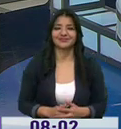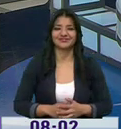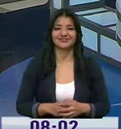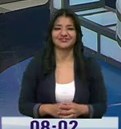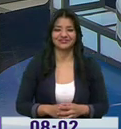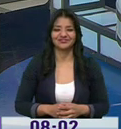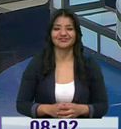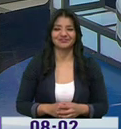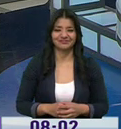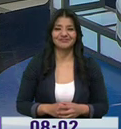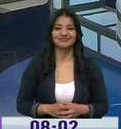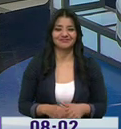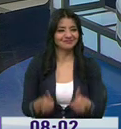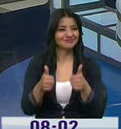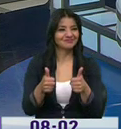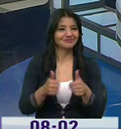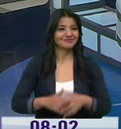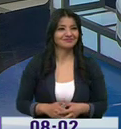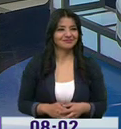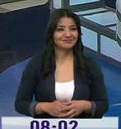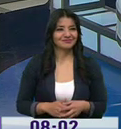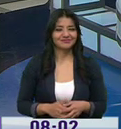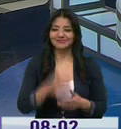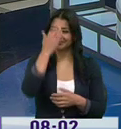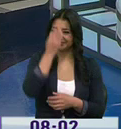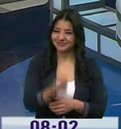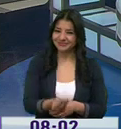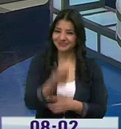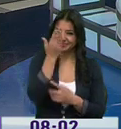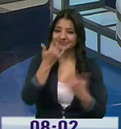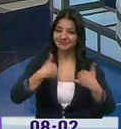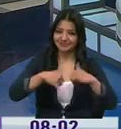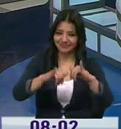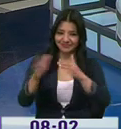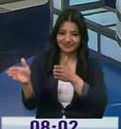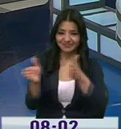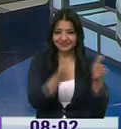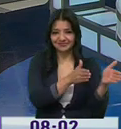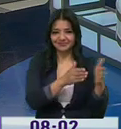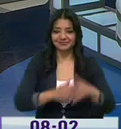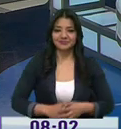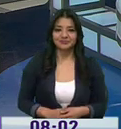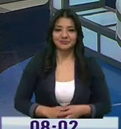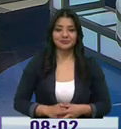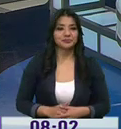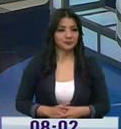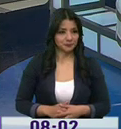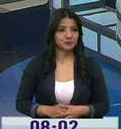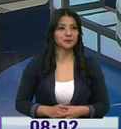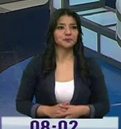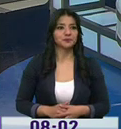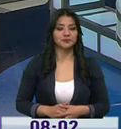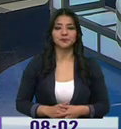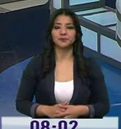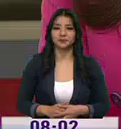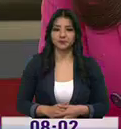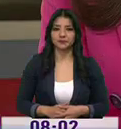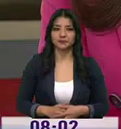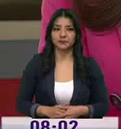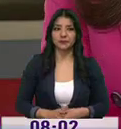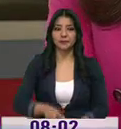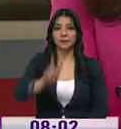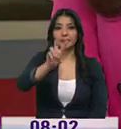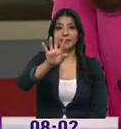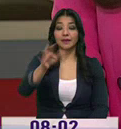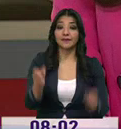Eso. Bueno, les deseamos un excelente día y vamos a empezar ya con las noticias, ¿le parece? Por favor. Les contamos que 25